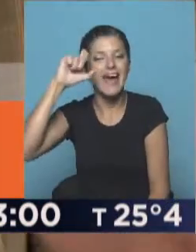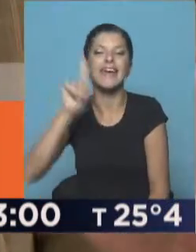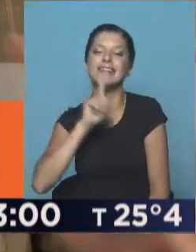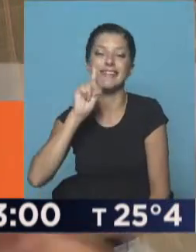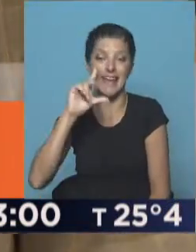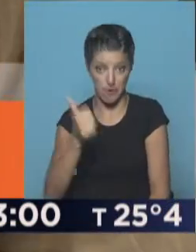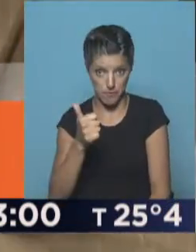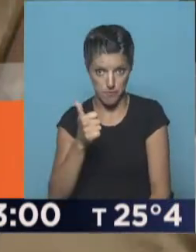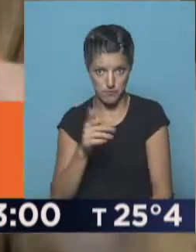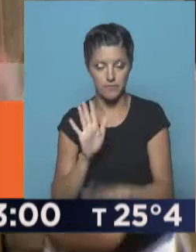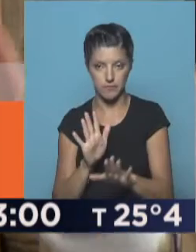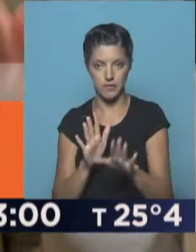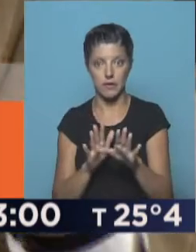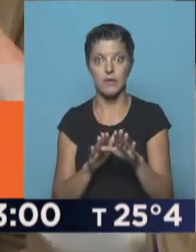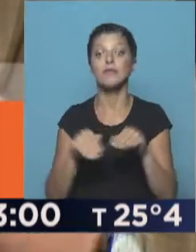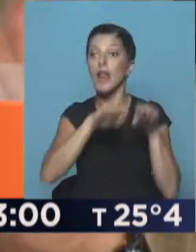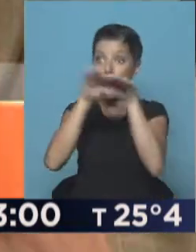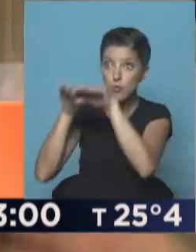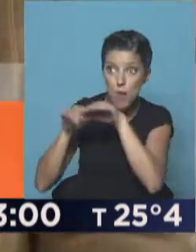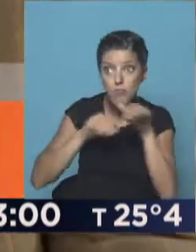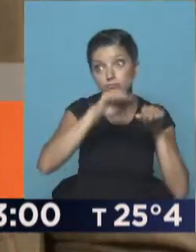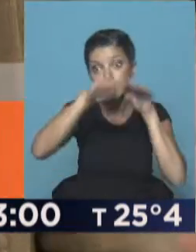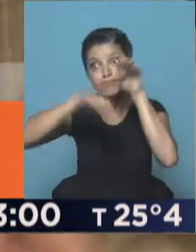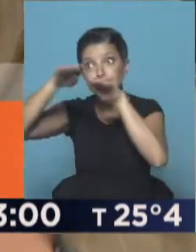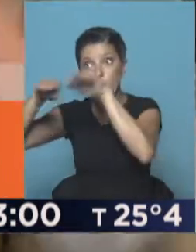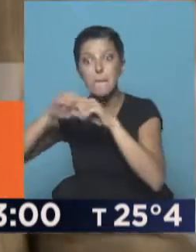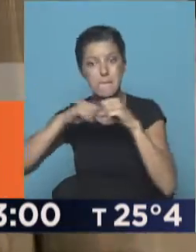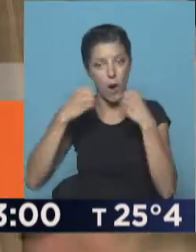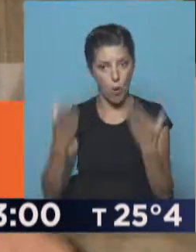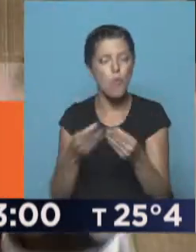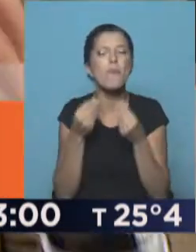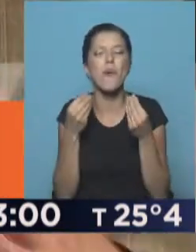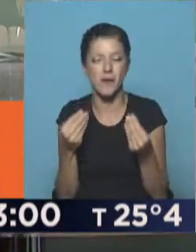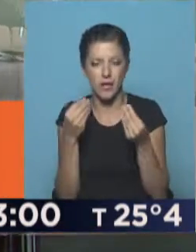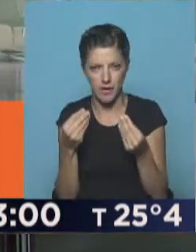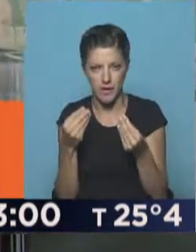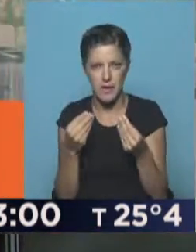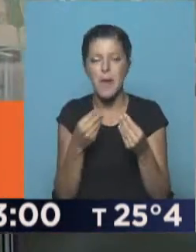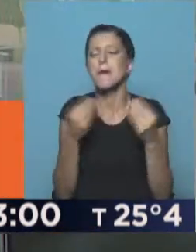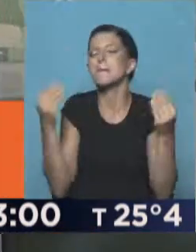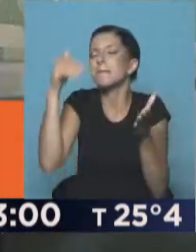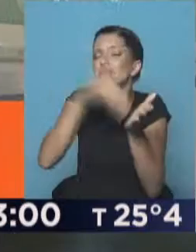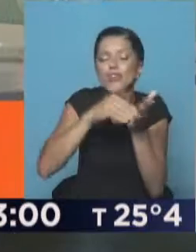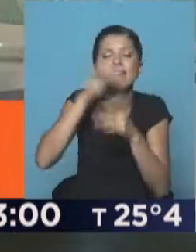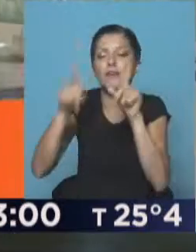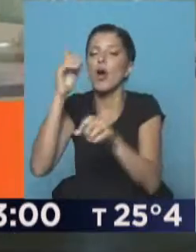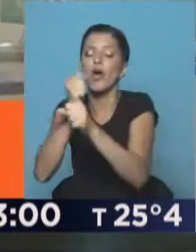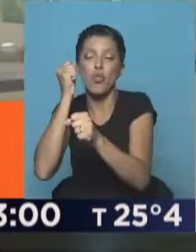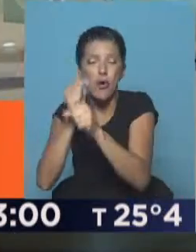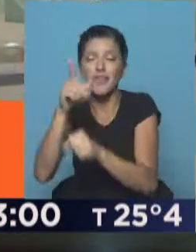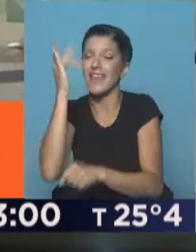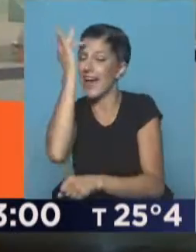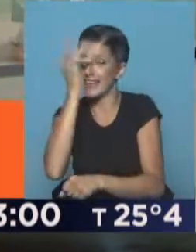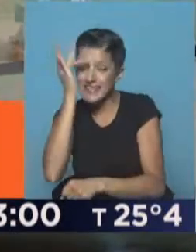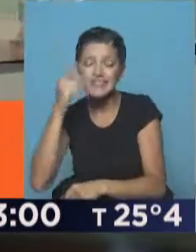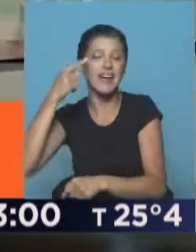Earth, mejoró la equidad en el mundo. ¿Por qué? Porque hordas, miles de millones de trabajadores en la India y China sobre todo, pero también